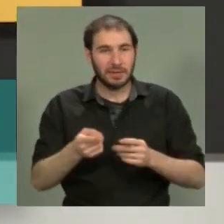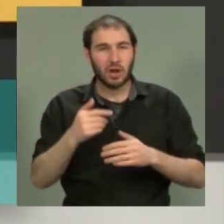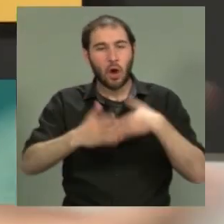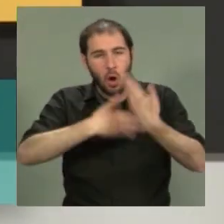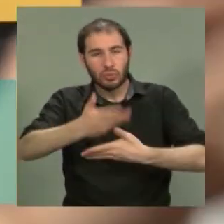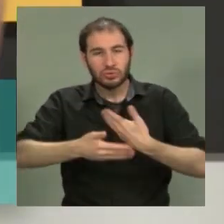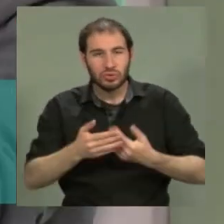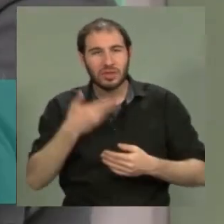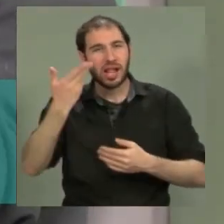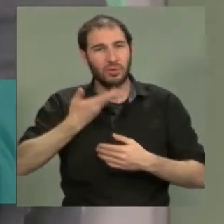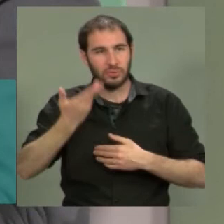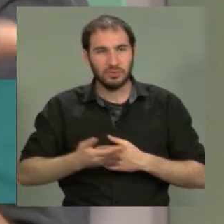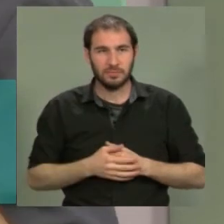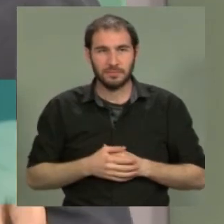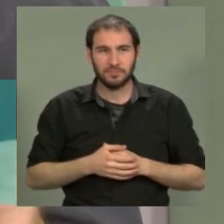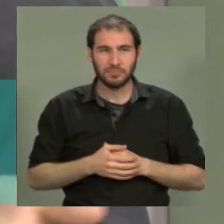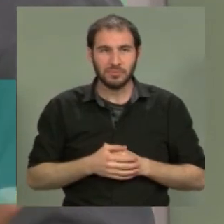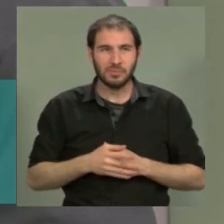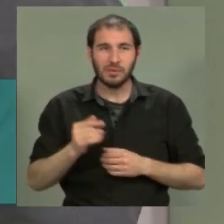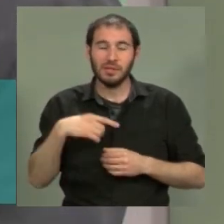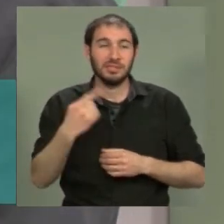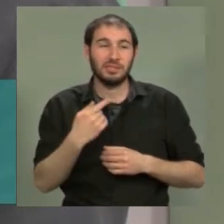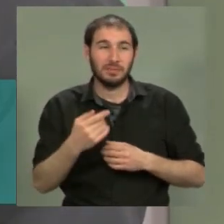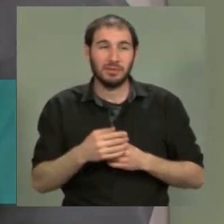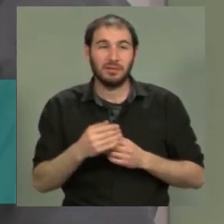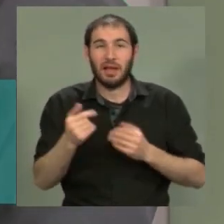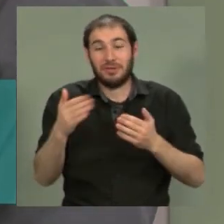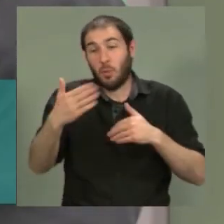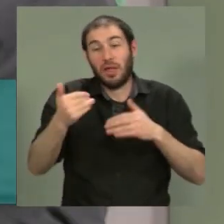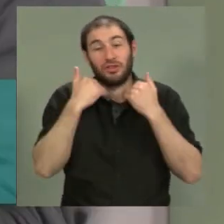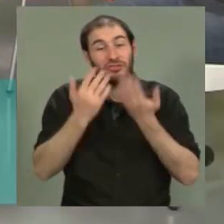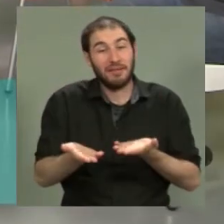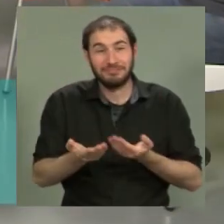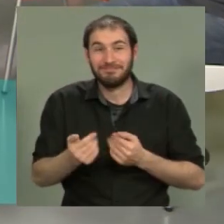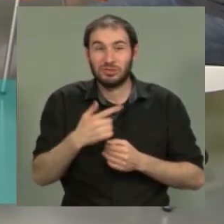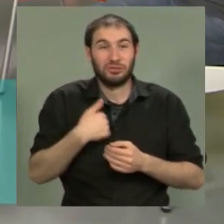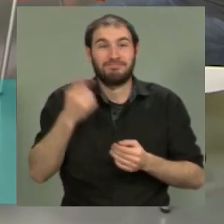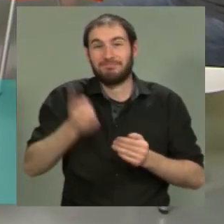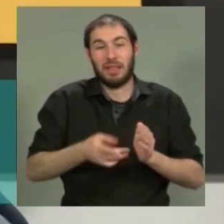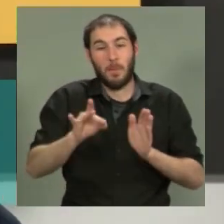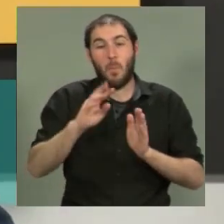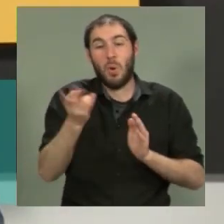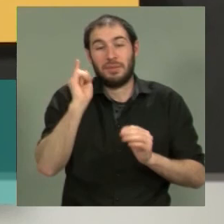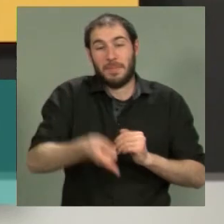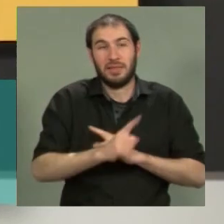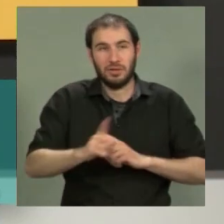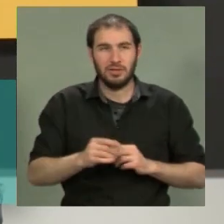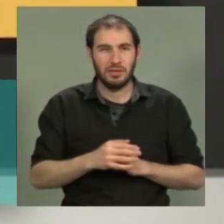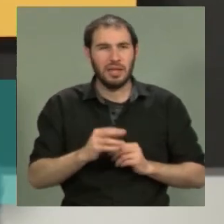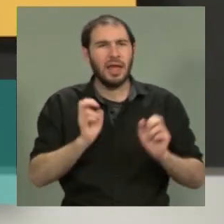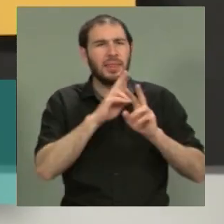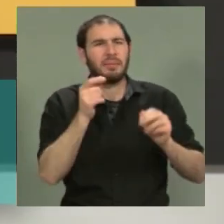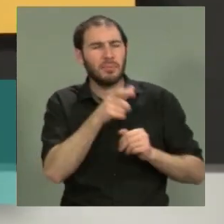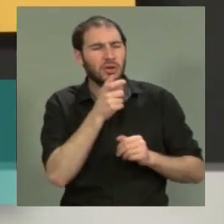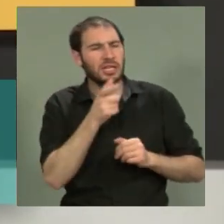Es lo que pasa, vaya a saber cuándo. Nosotros no habitamos la muerte, más que la de otros. La Bien, nuestra... Cortito, Viviana, creo que